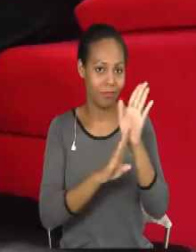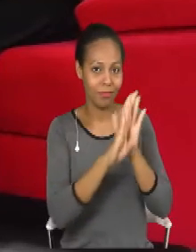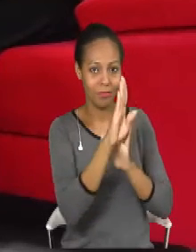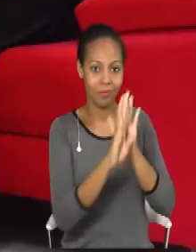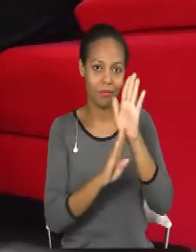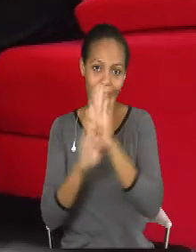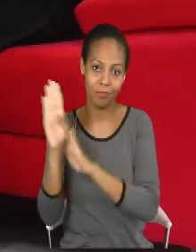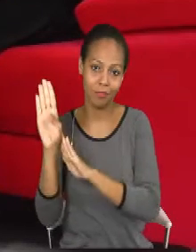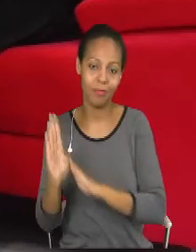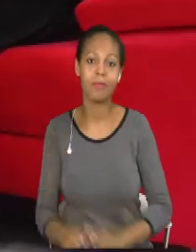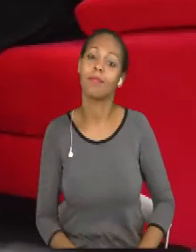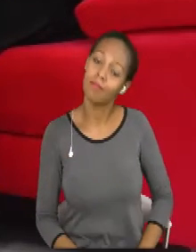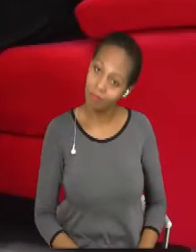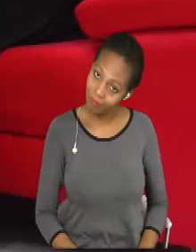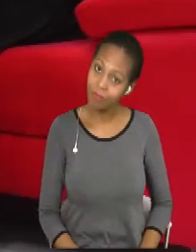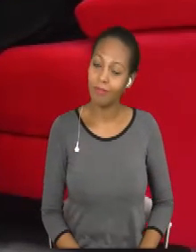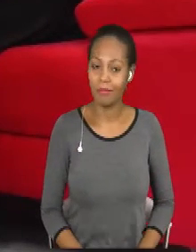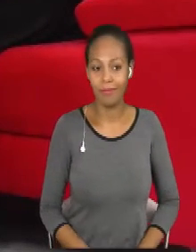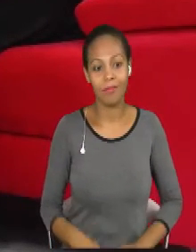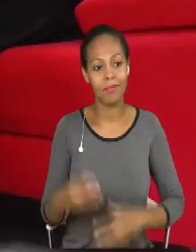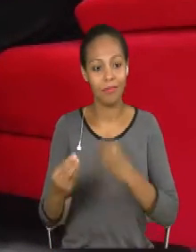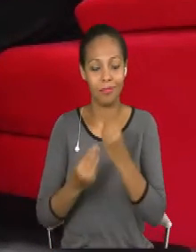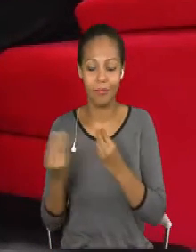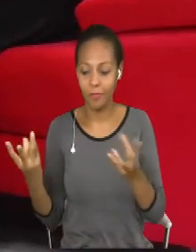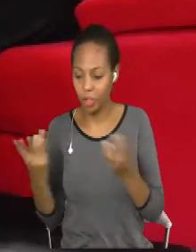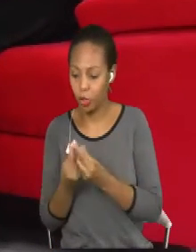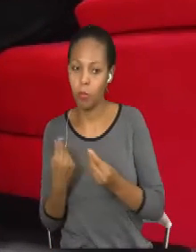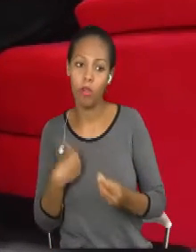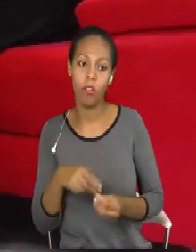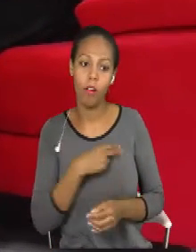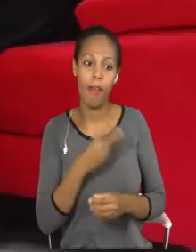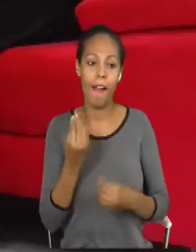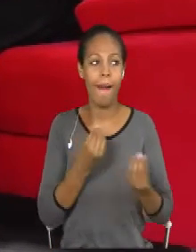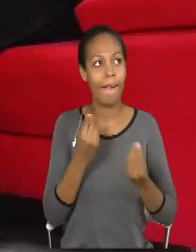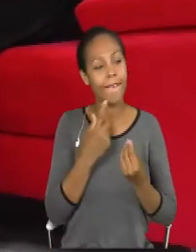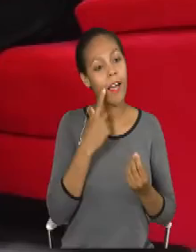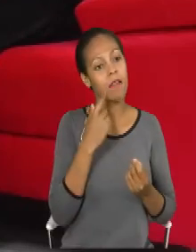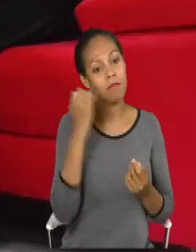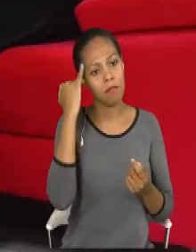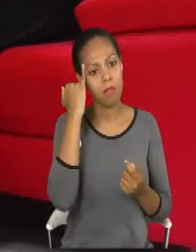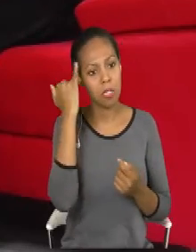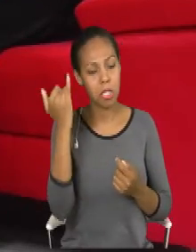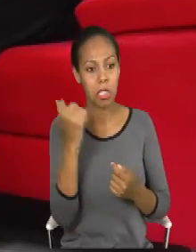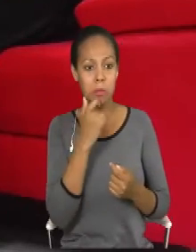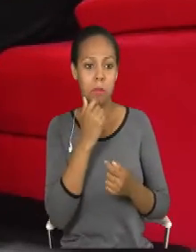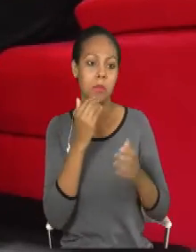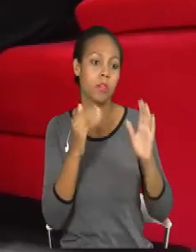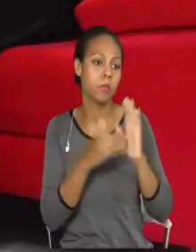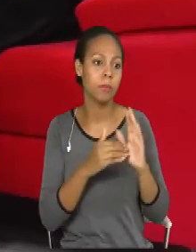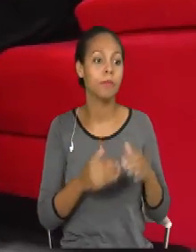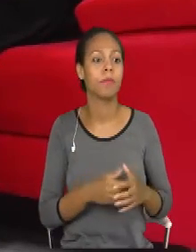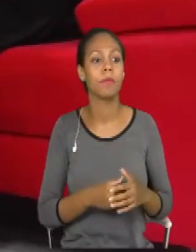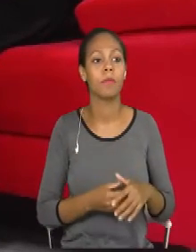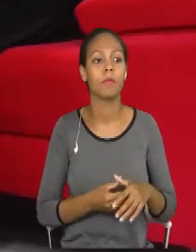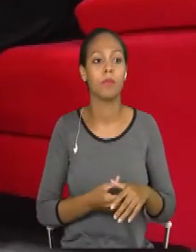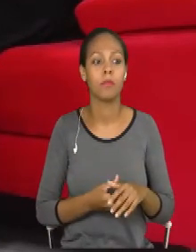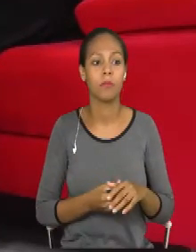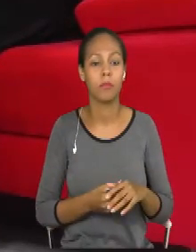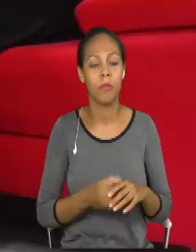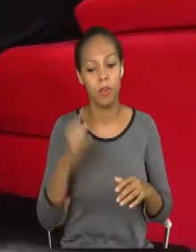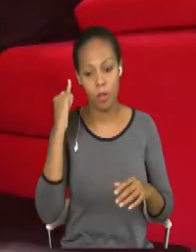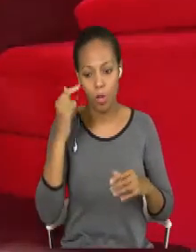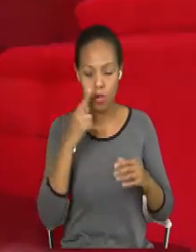ahí, con el equipo, hemos empezado a trabajar mucho un concepto que se llama